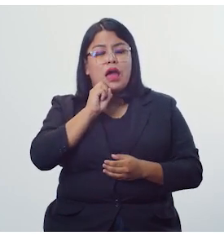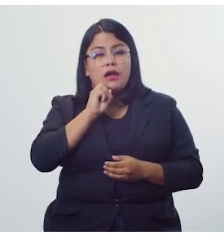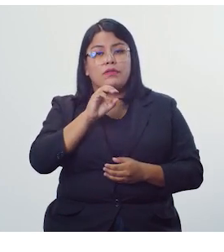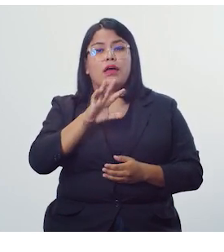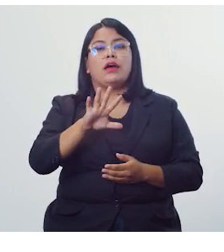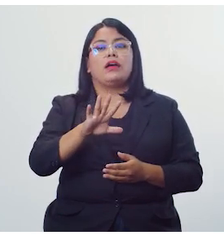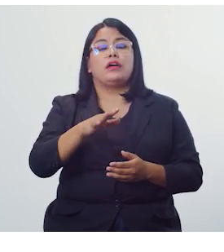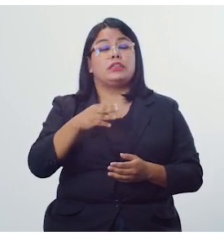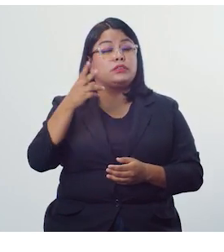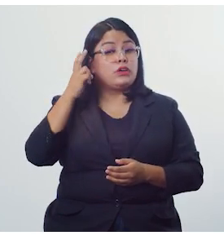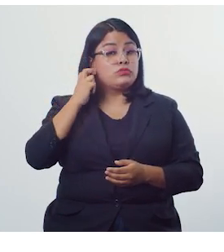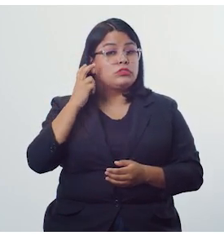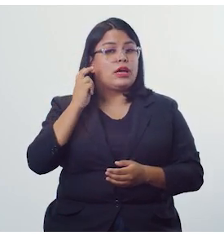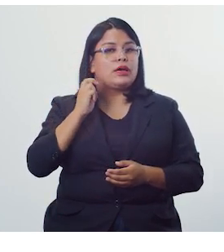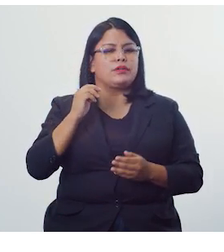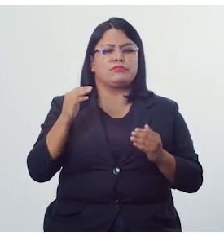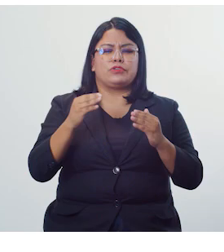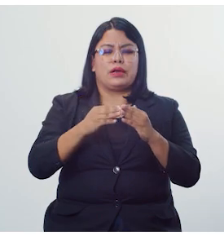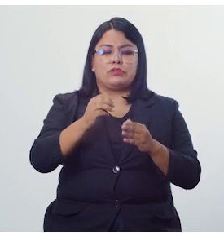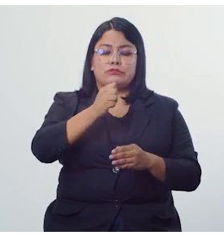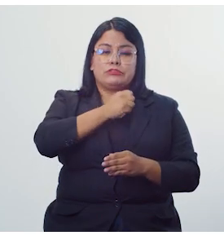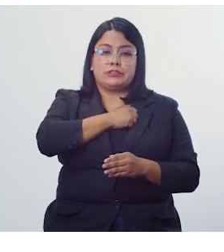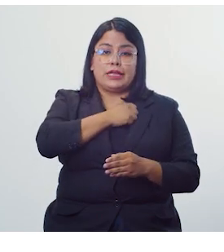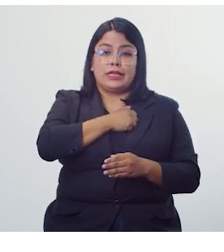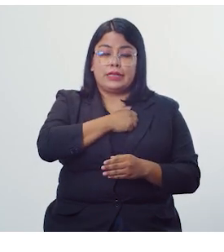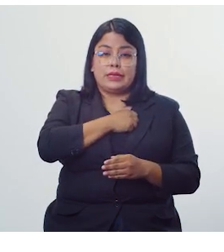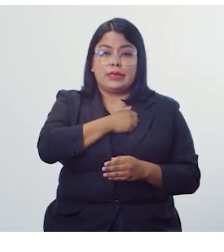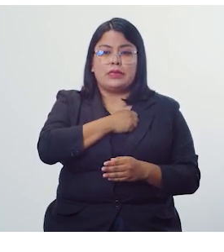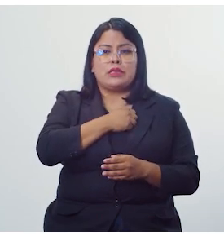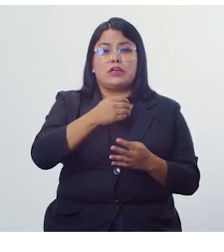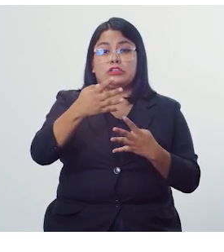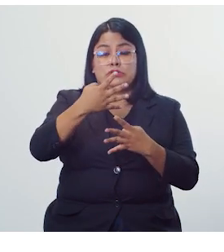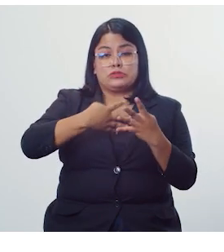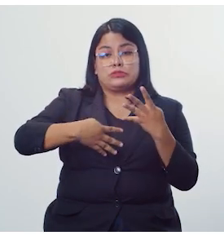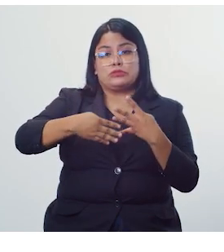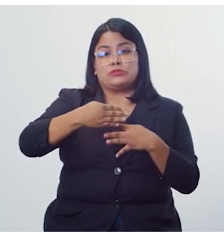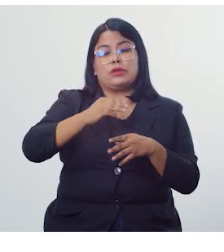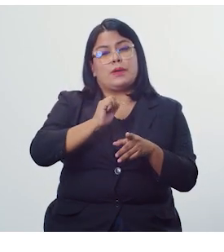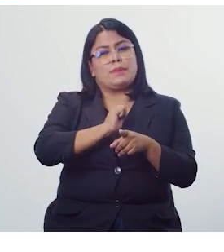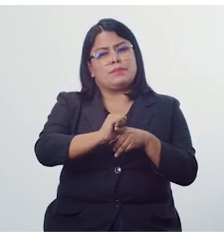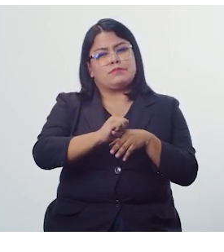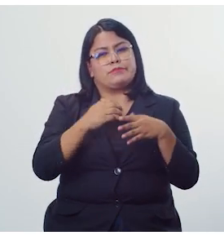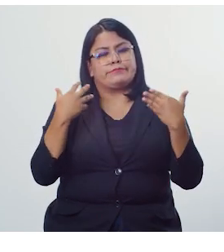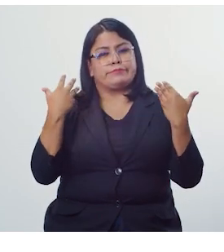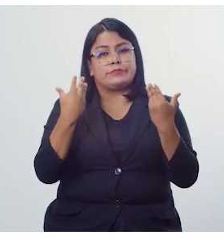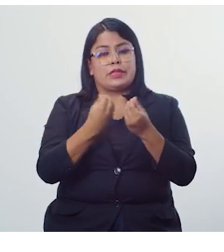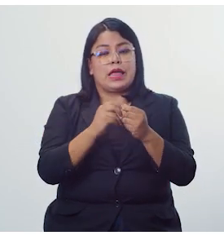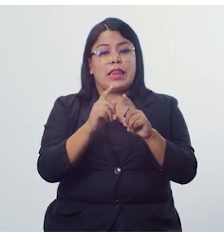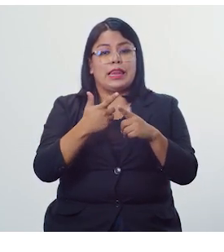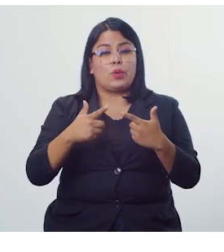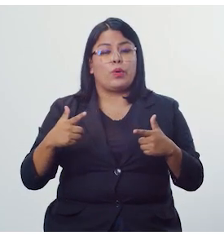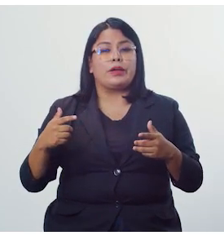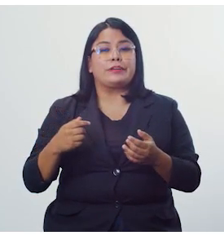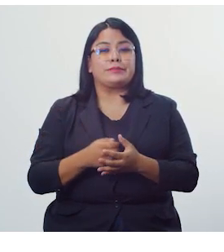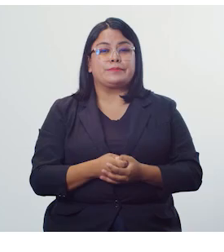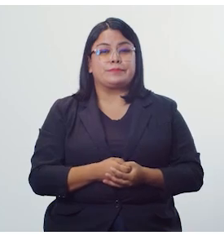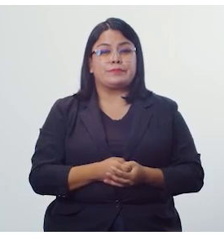saber escuchar, a través de tareas genuinas y del contexto y prácticas sociales del